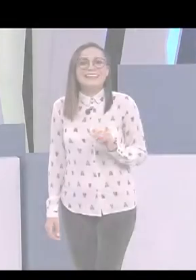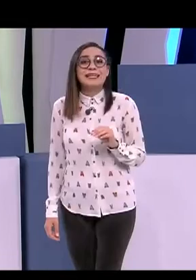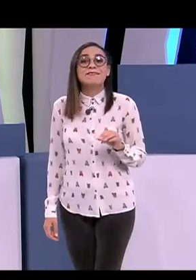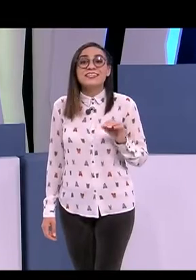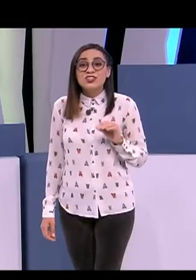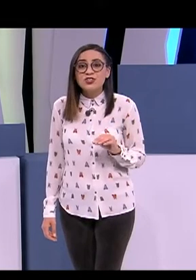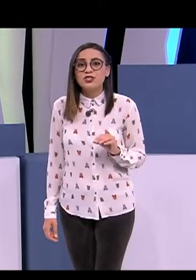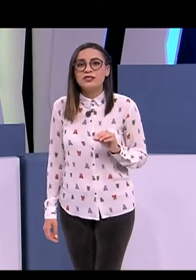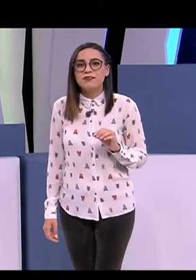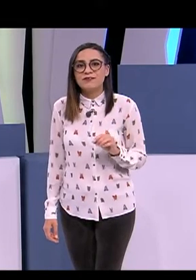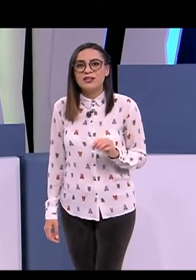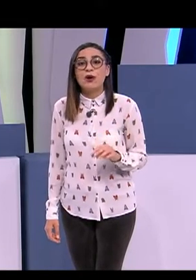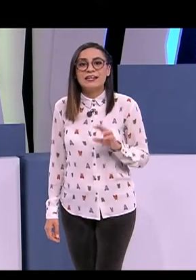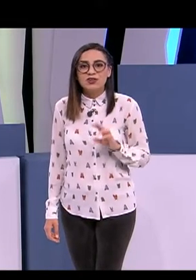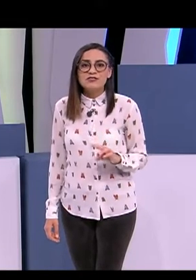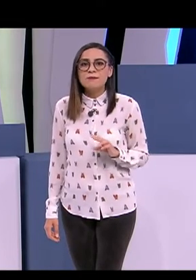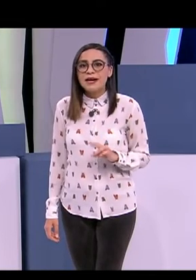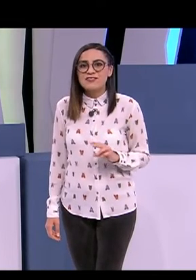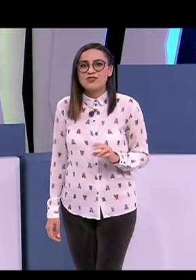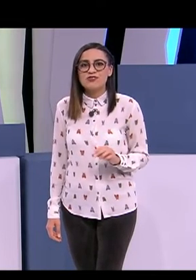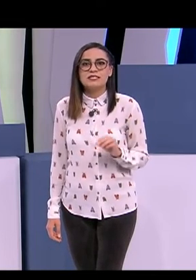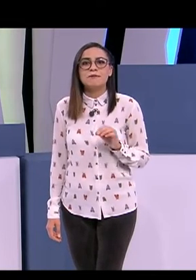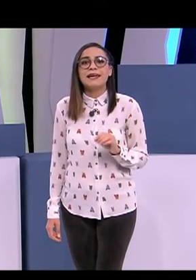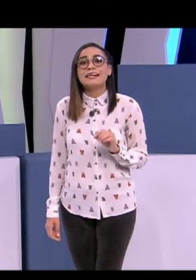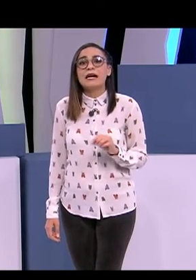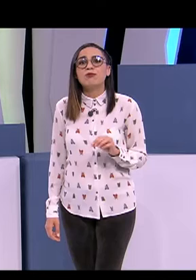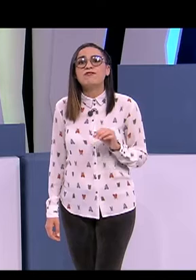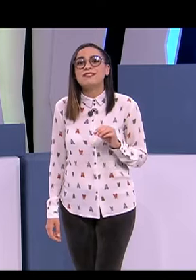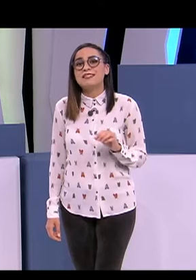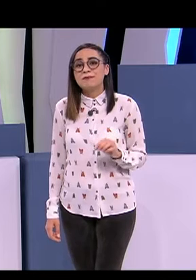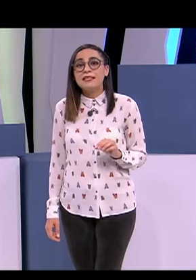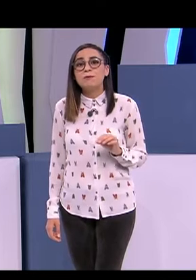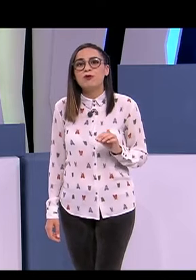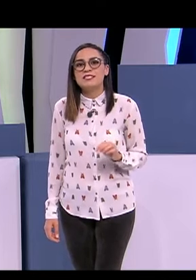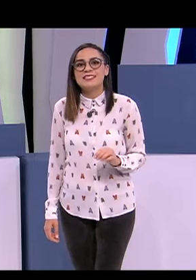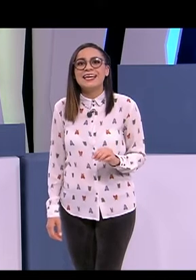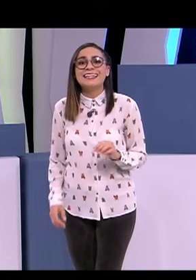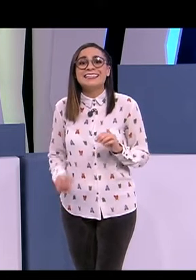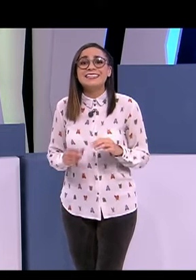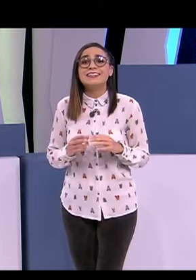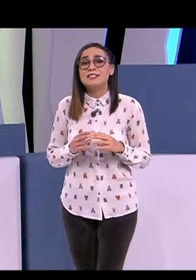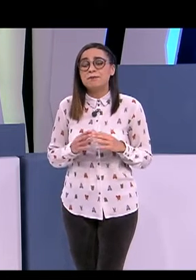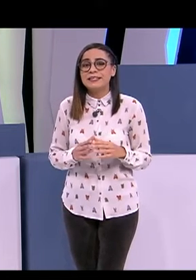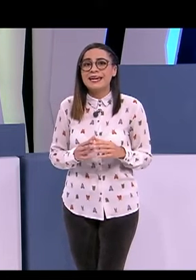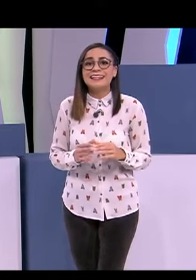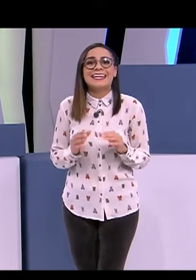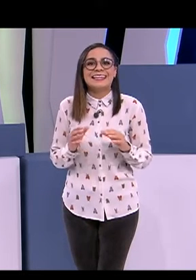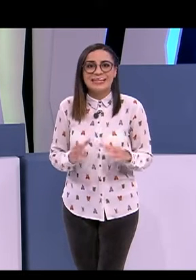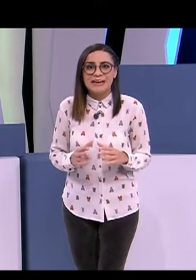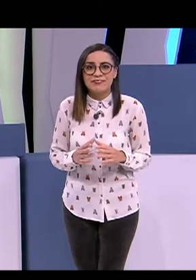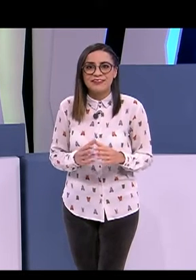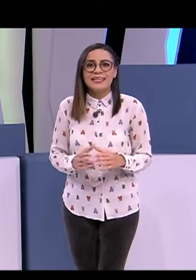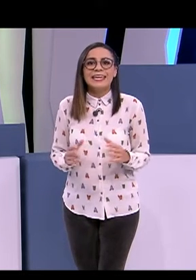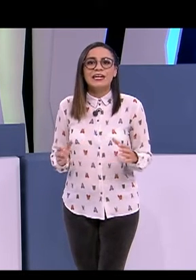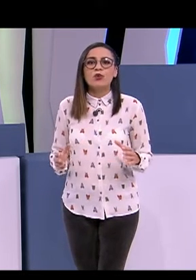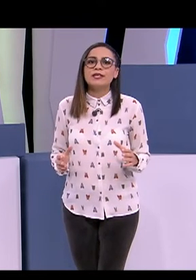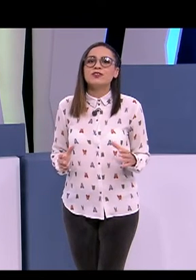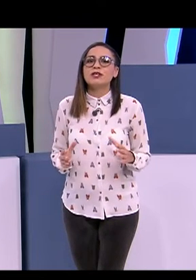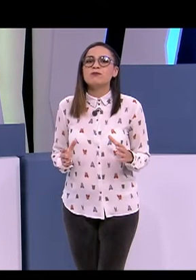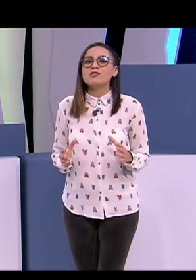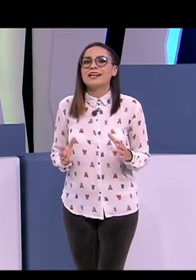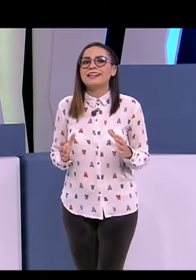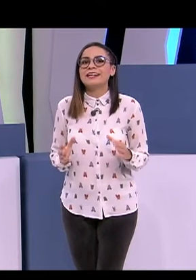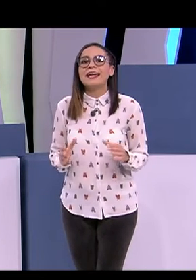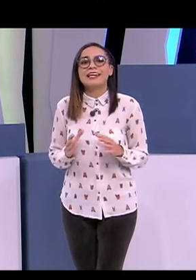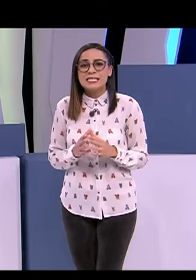www.ingresonivelsuperior.ipn. Del 28 de febrero al 2 de marzo se llevará a cabo el Festival de Poesía Interdisciplinar En Clave,